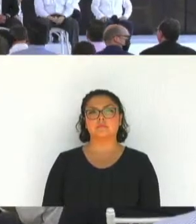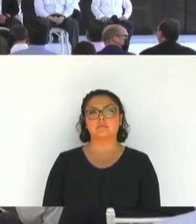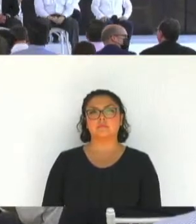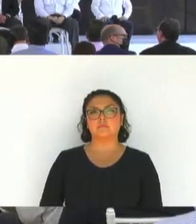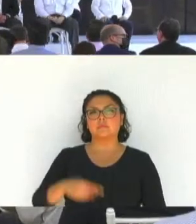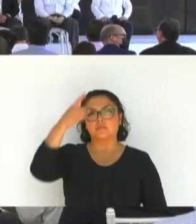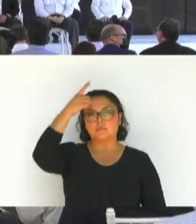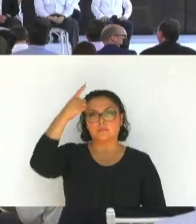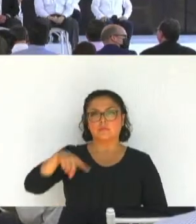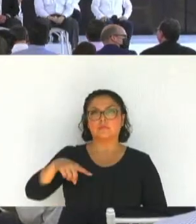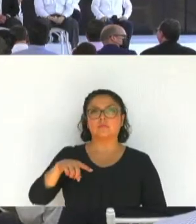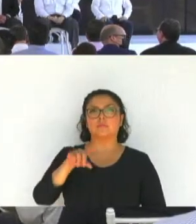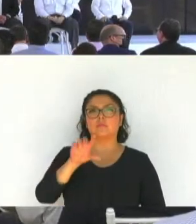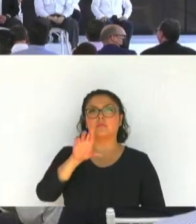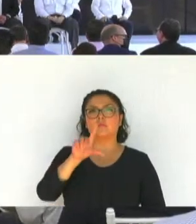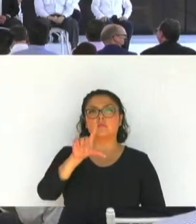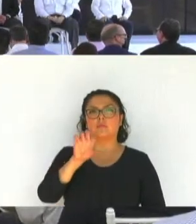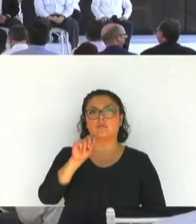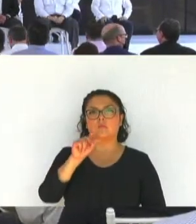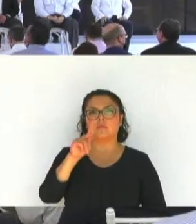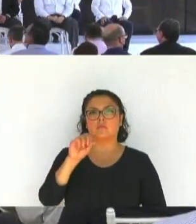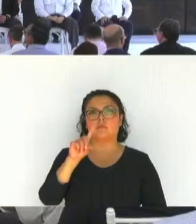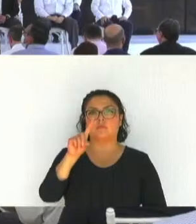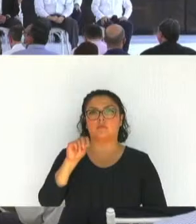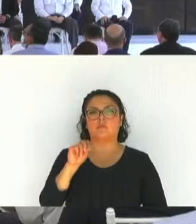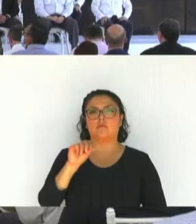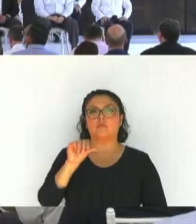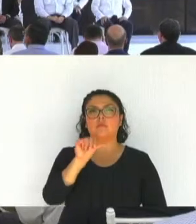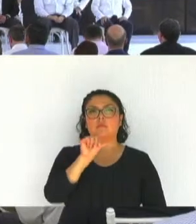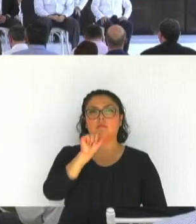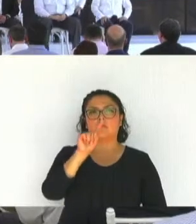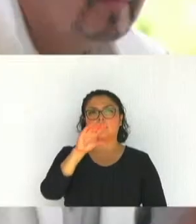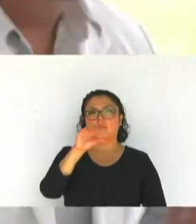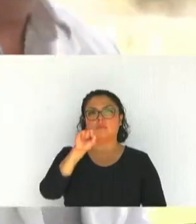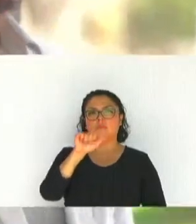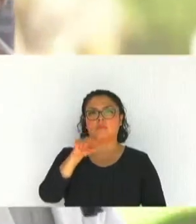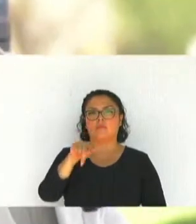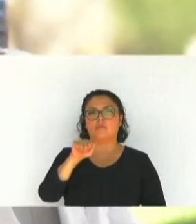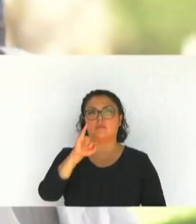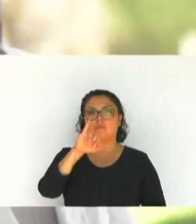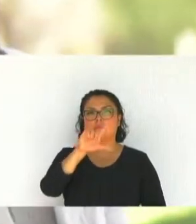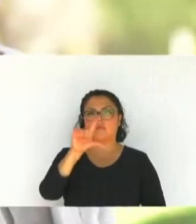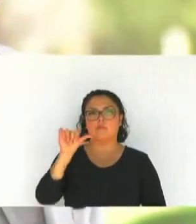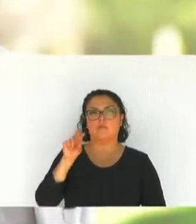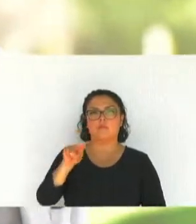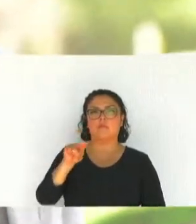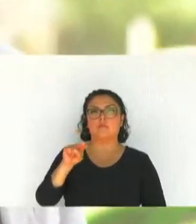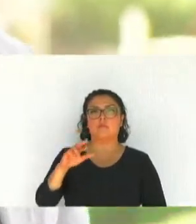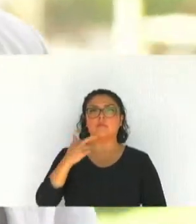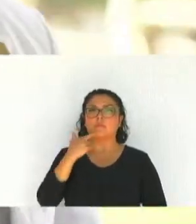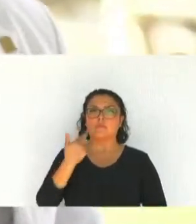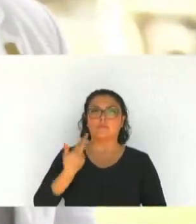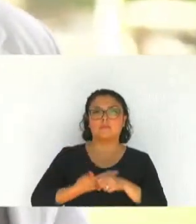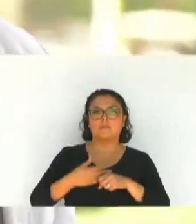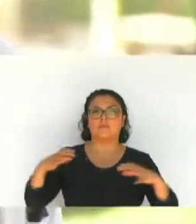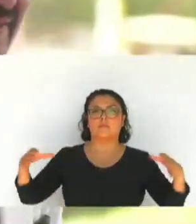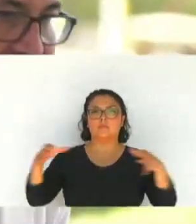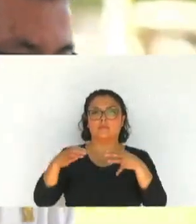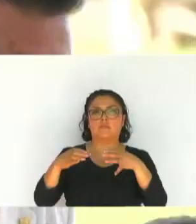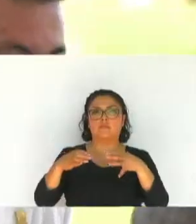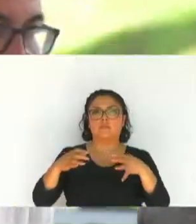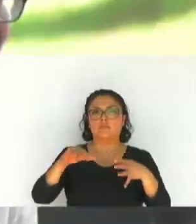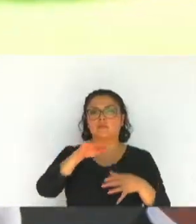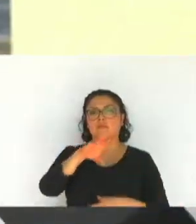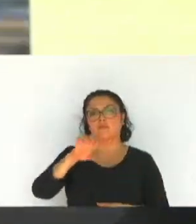Doctor Leopoldo Santillán Arreigue, titular del órgano de operación administrativa desconcentrada Coahuila del IMSS.